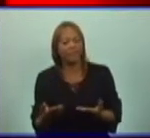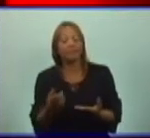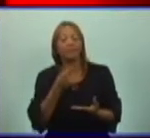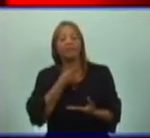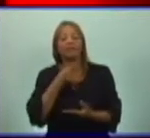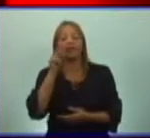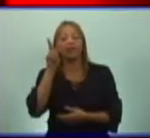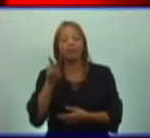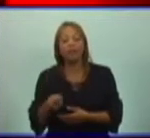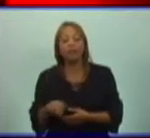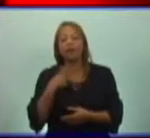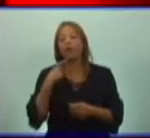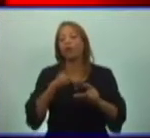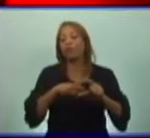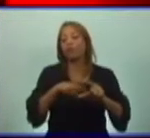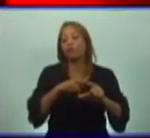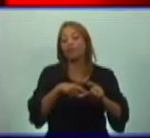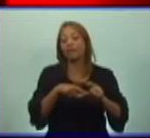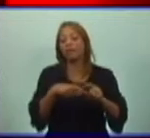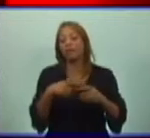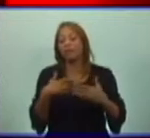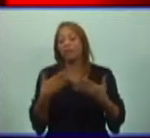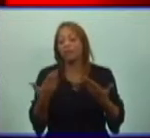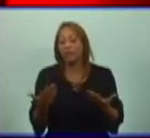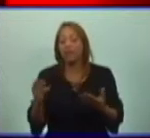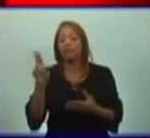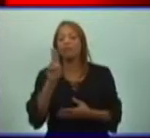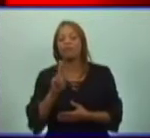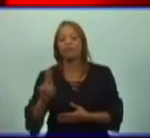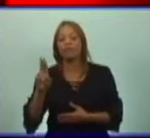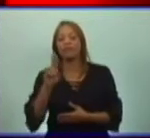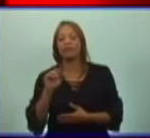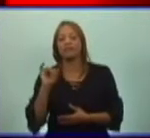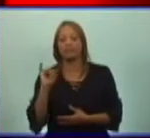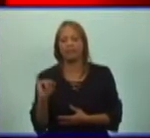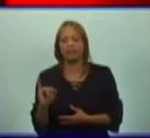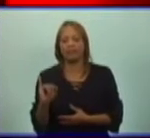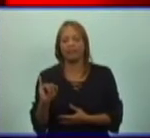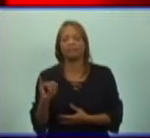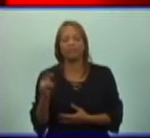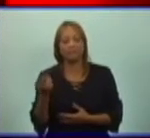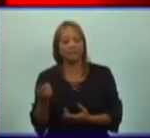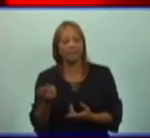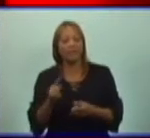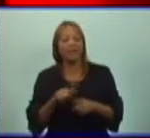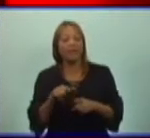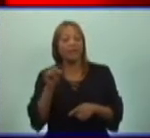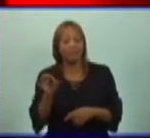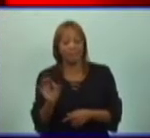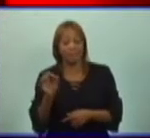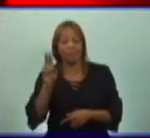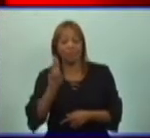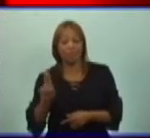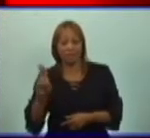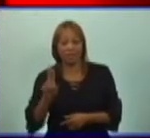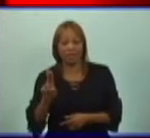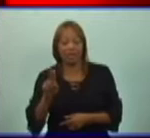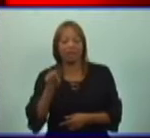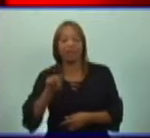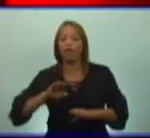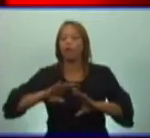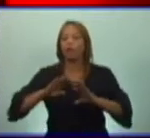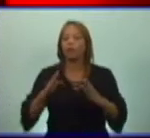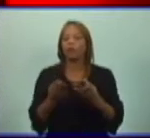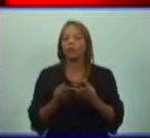los contenidos correspondientes a la unidad número 6, porque de esta unidad han sido todas